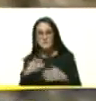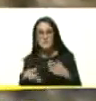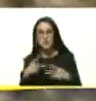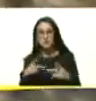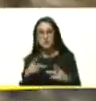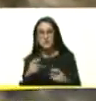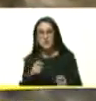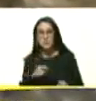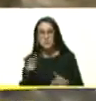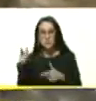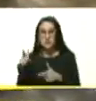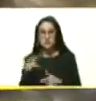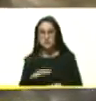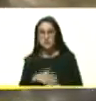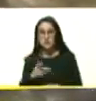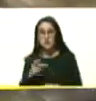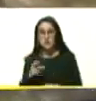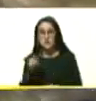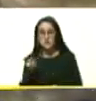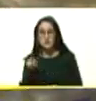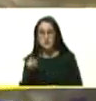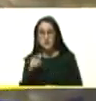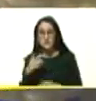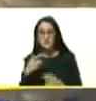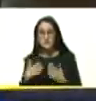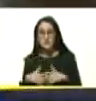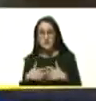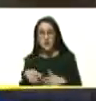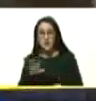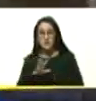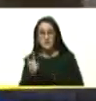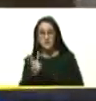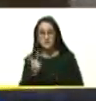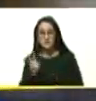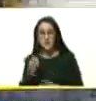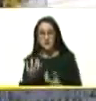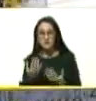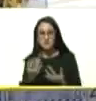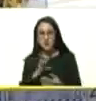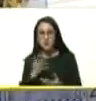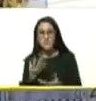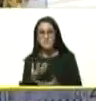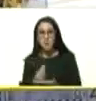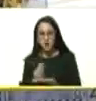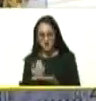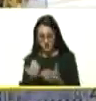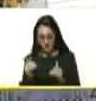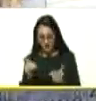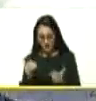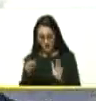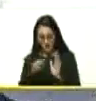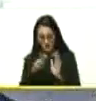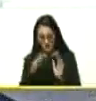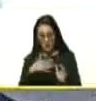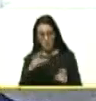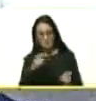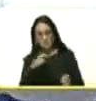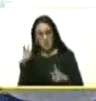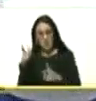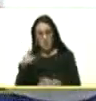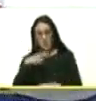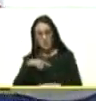de exportación, porque este producto, fabricado en Venezuela, hecho en Monagas, tiene condición de exportación. Lo que